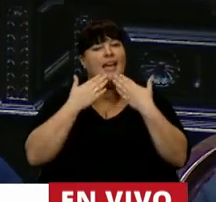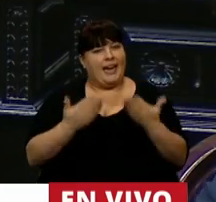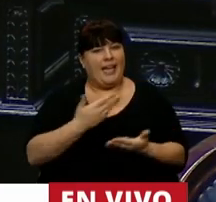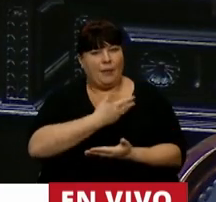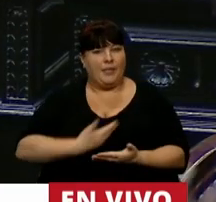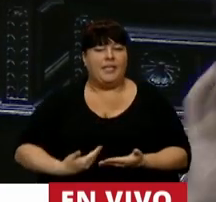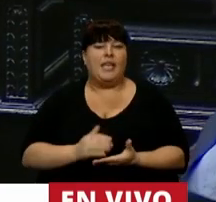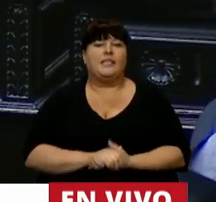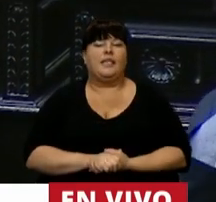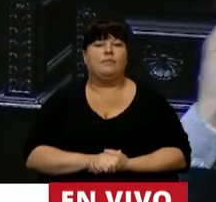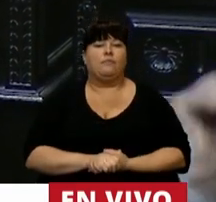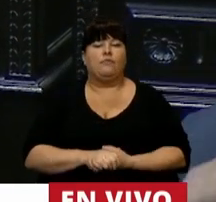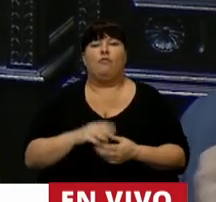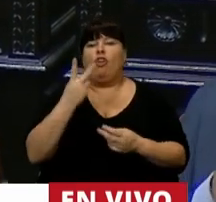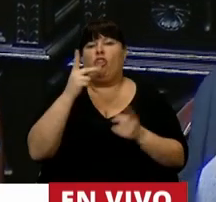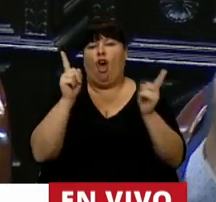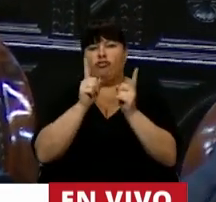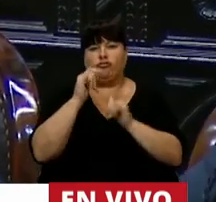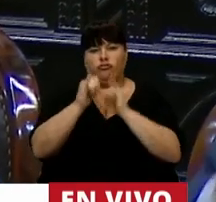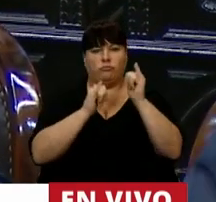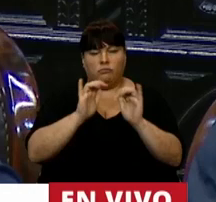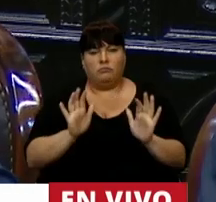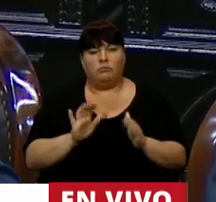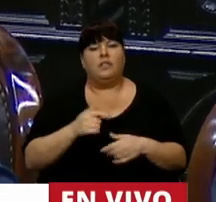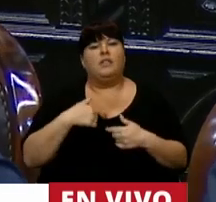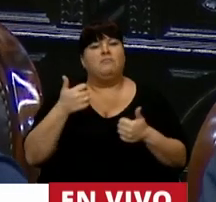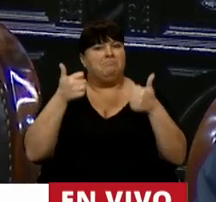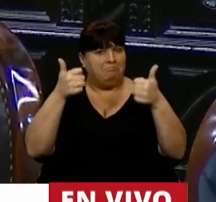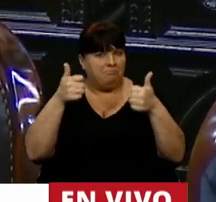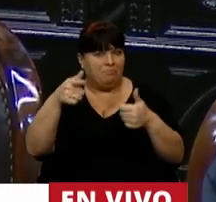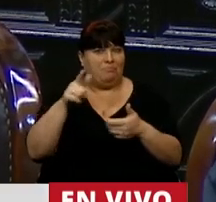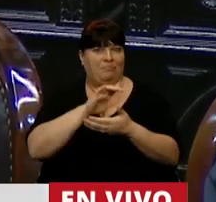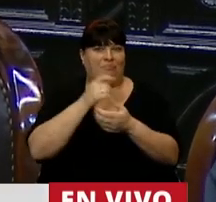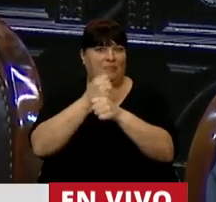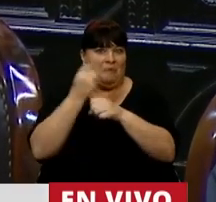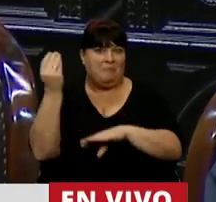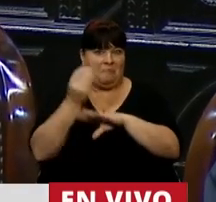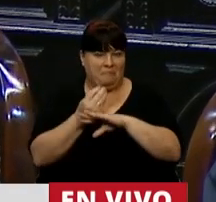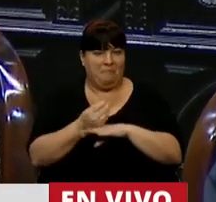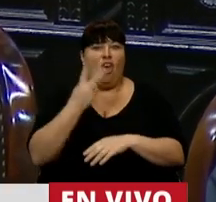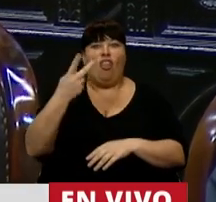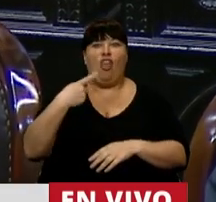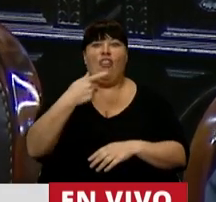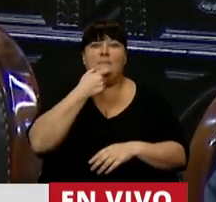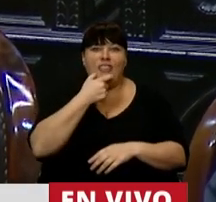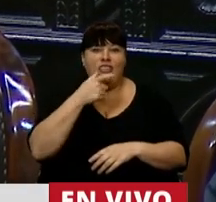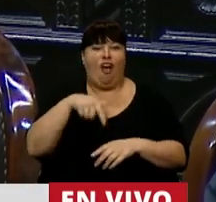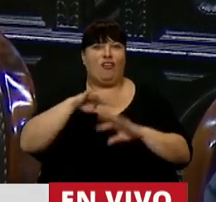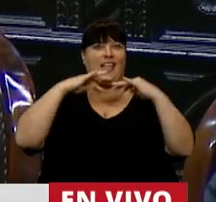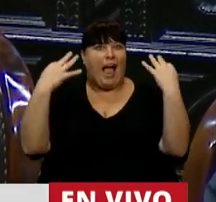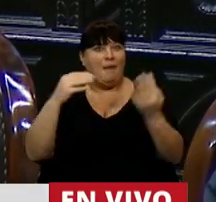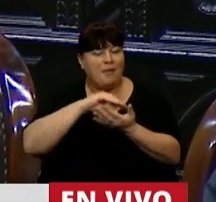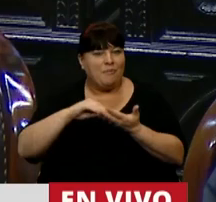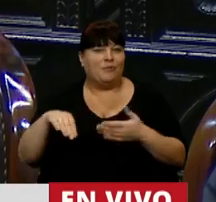Gracias, presidente. Dos breves acotaciones. Desearle éxito en su gestión. La verdad que dos mendocinos en la conducción de la